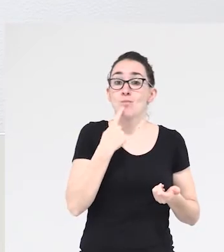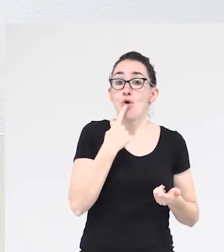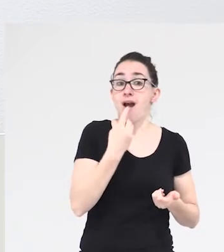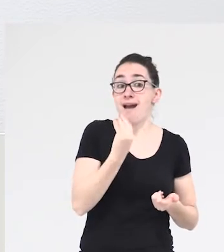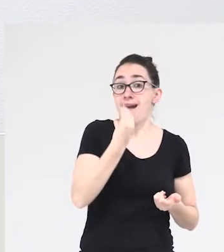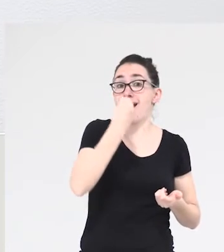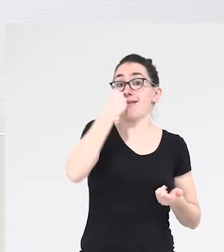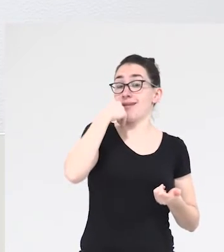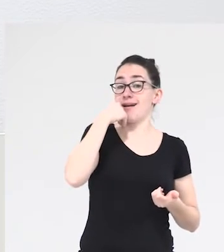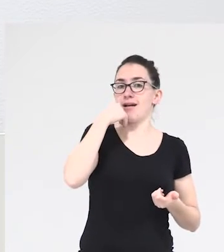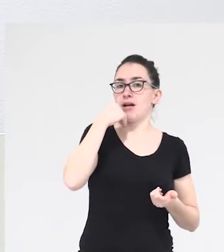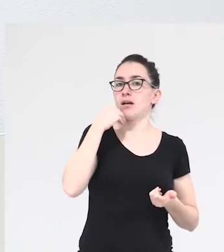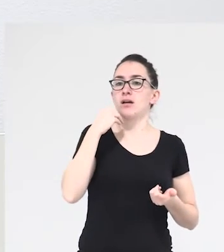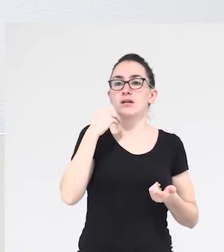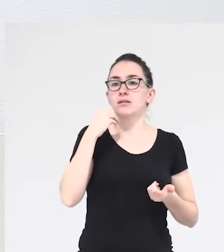boca